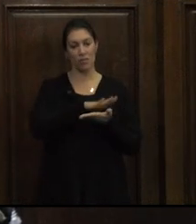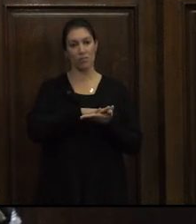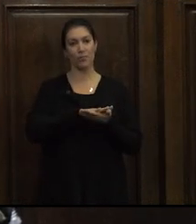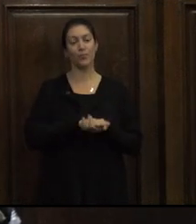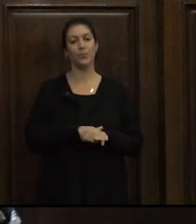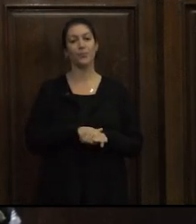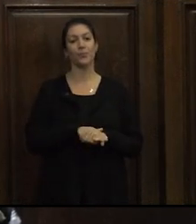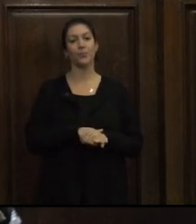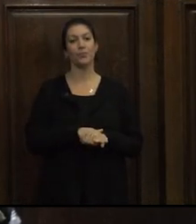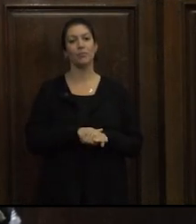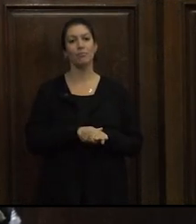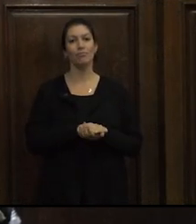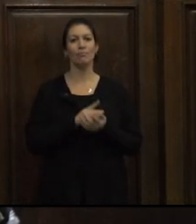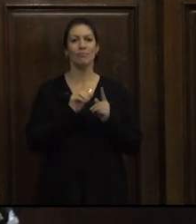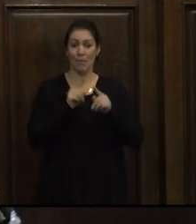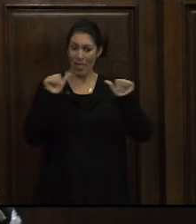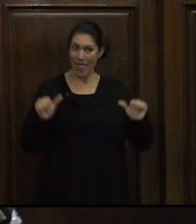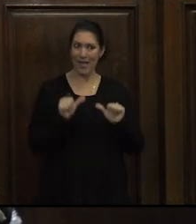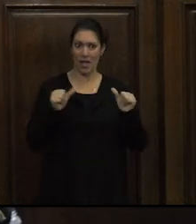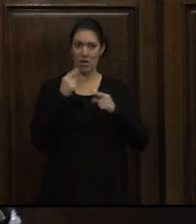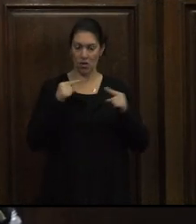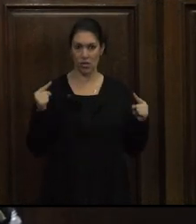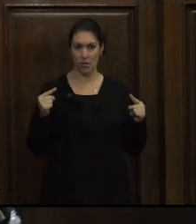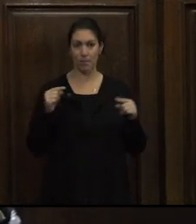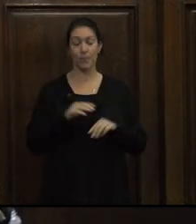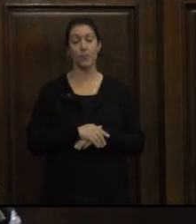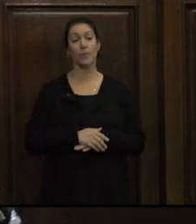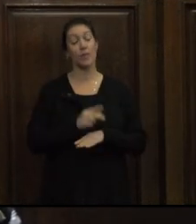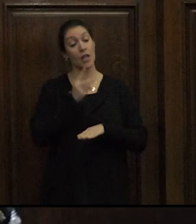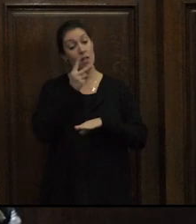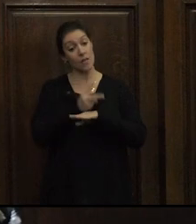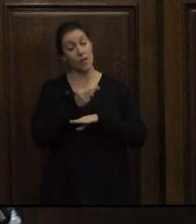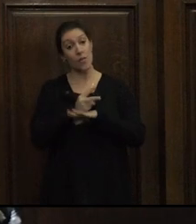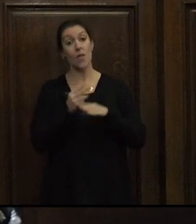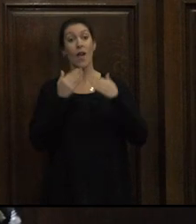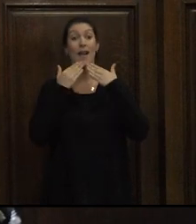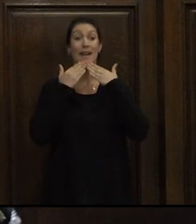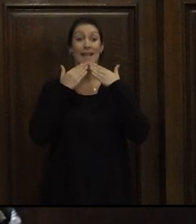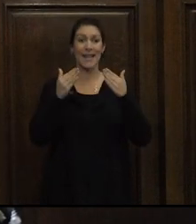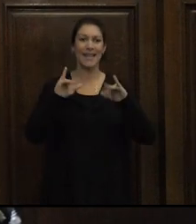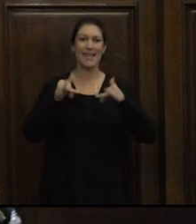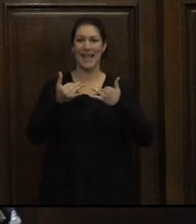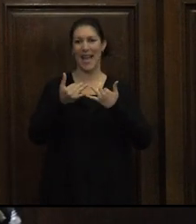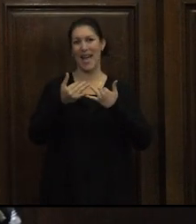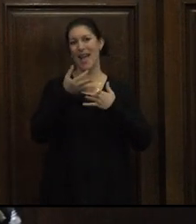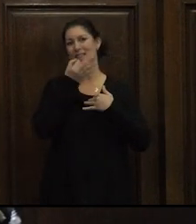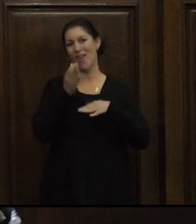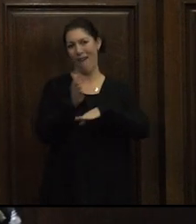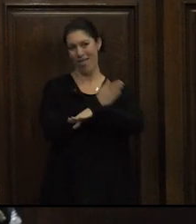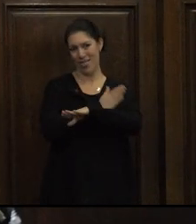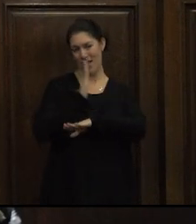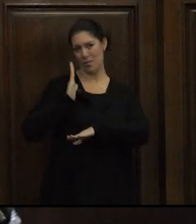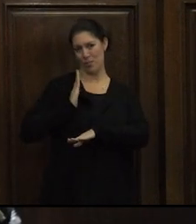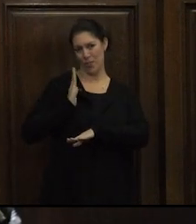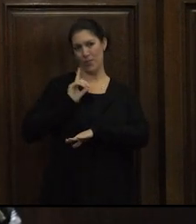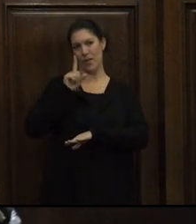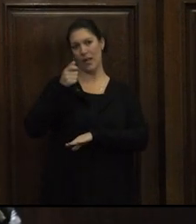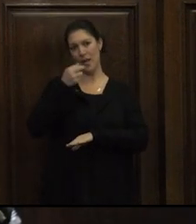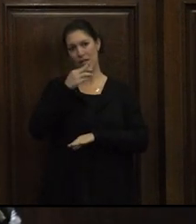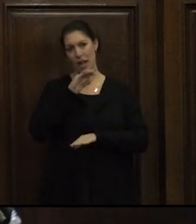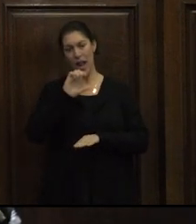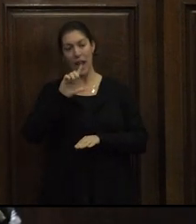N acciones. En segundo lugar, agradecer, como ya lo hizo Gabriela, pero necesito agradecer